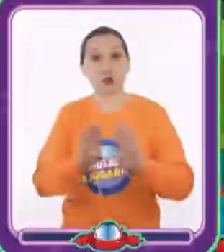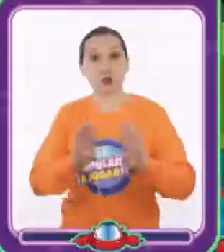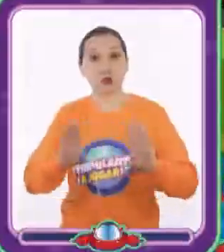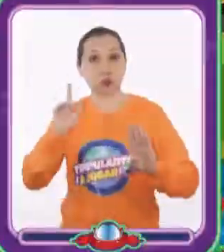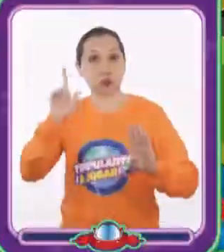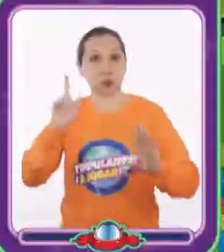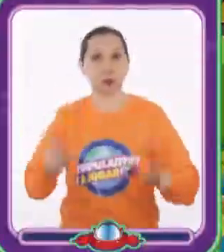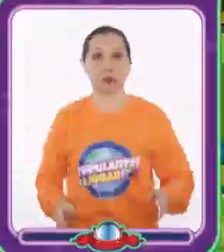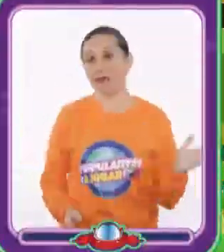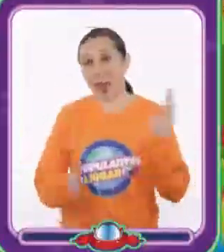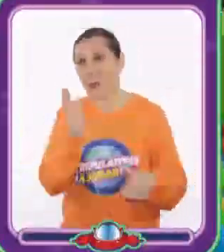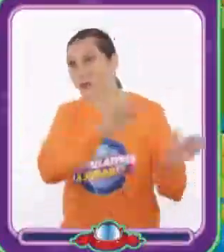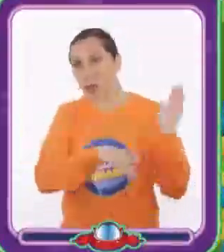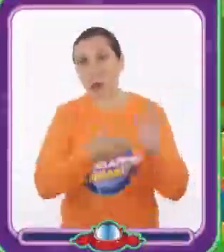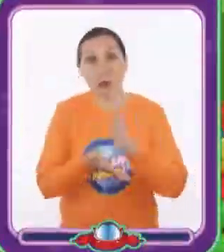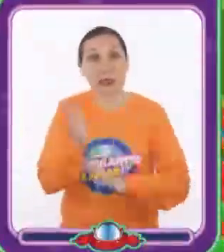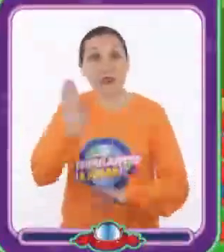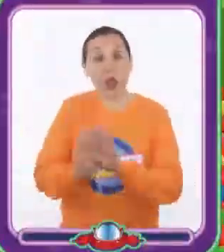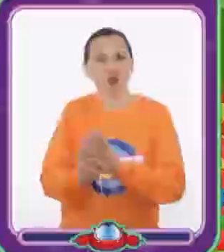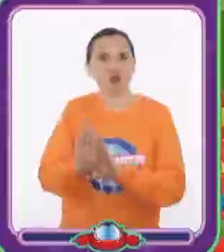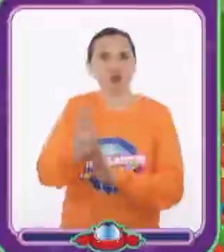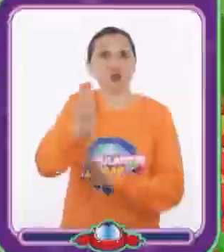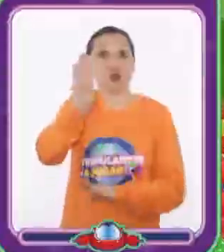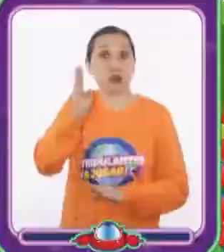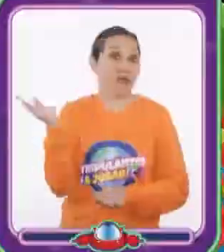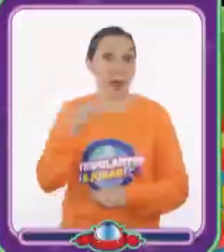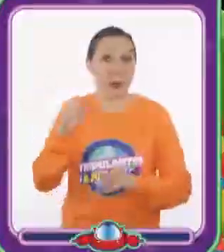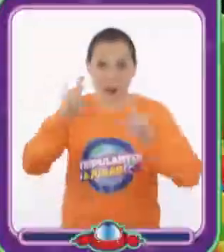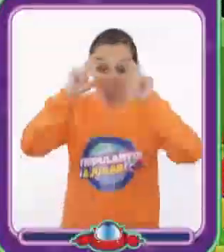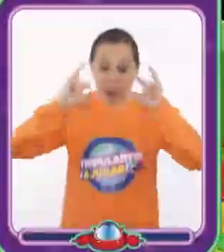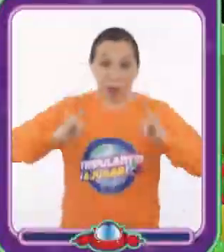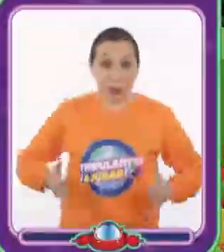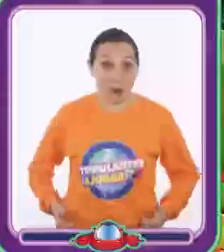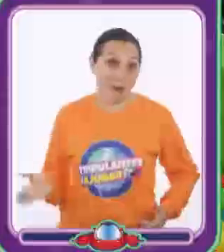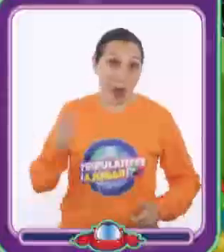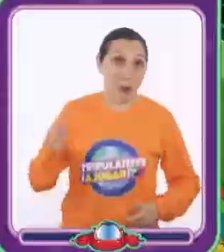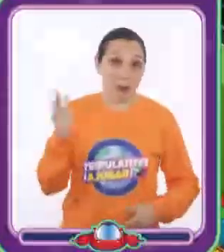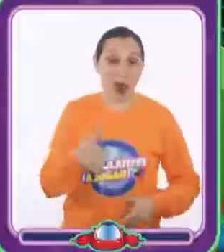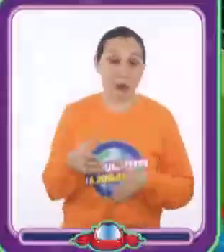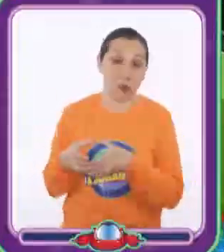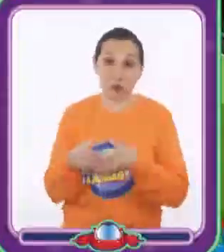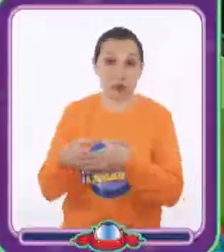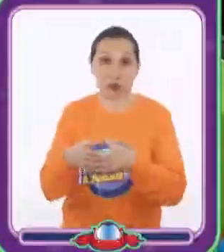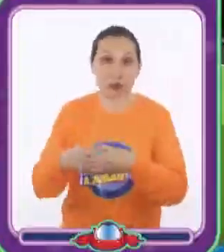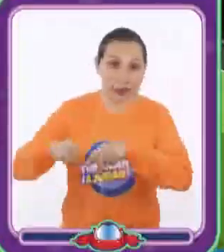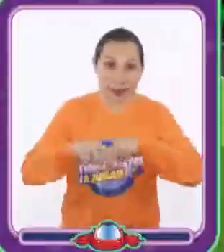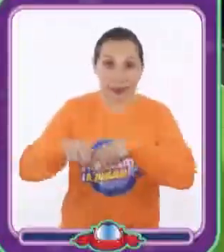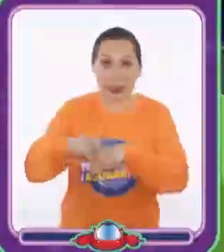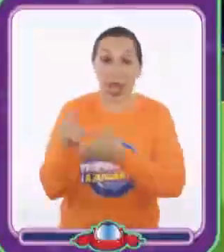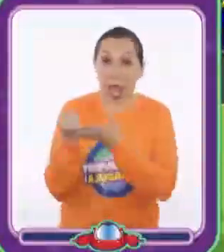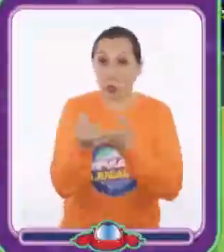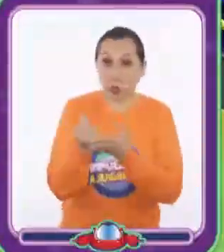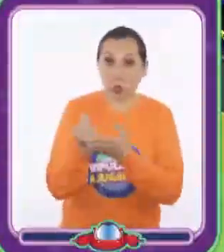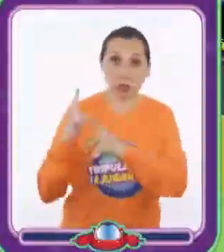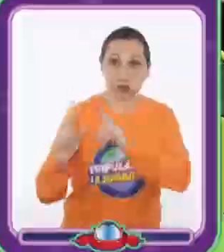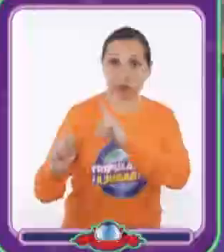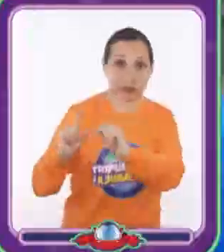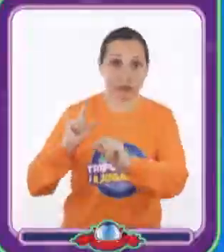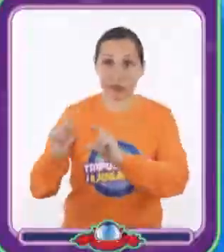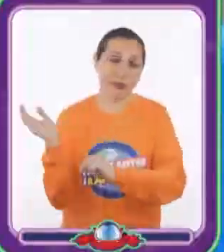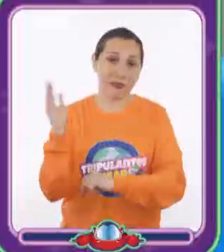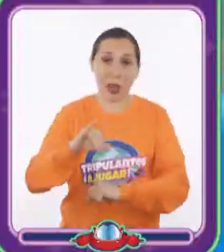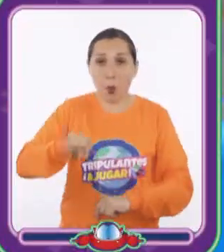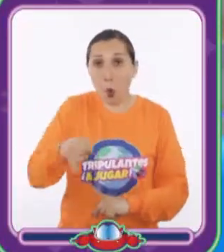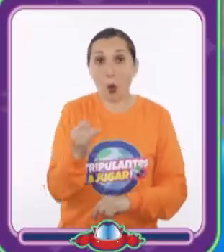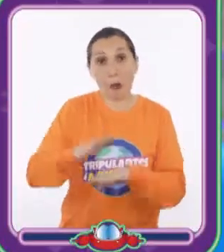Gaspar! ¡Vamos, vamos! ¡Que se va Edubilo 1, tripulación! ¡Vengan! ¡Las ayudo a salir! ¡Vamos,